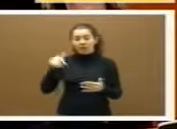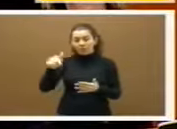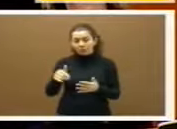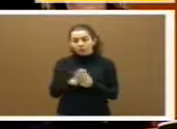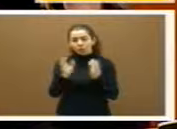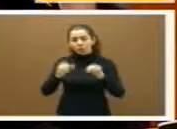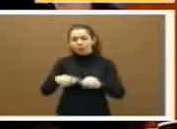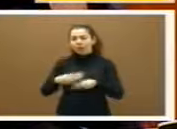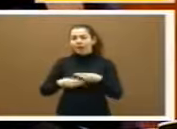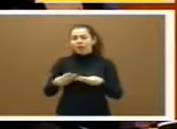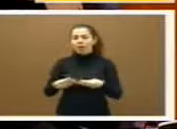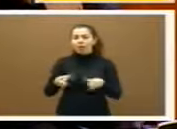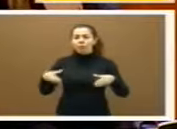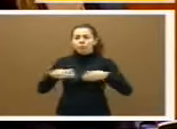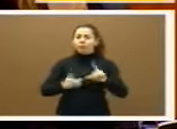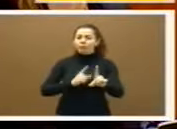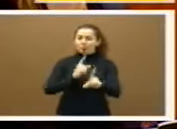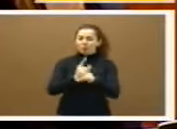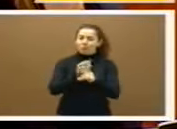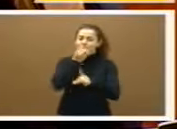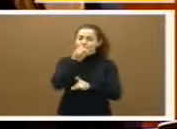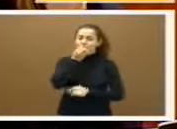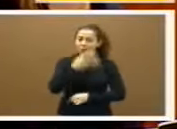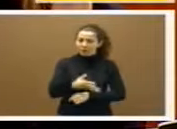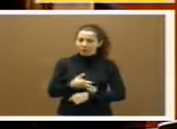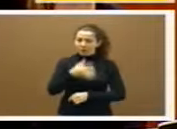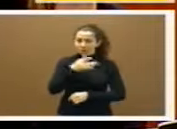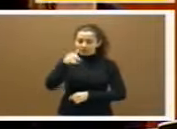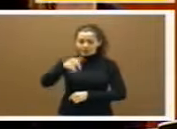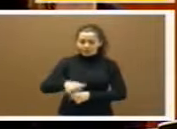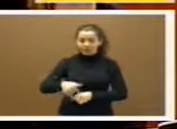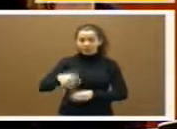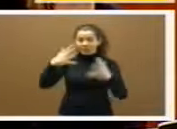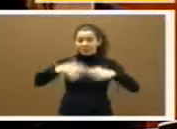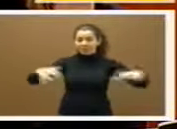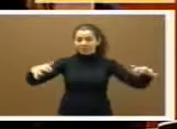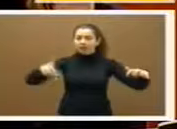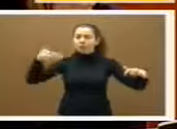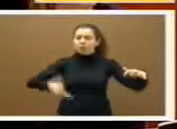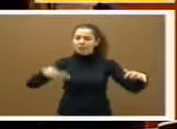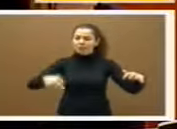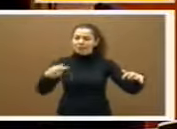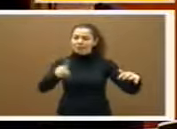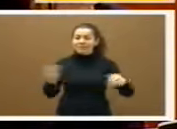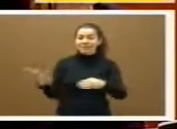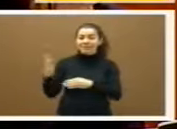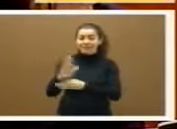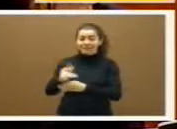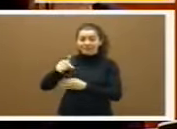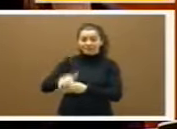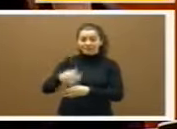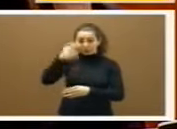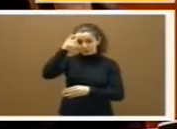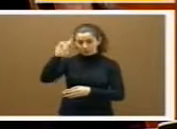buena oposición, es decir, es seguir dándole importancia a esta Cámara y a los representantes del pueblo, como somos los